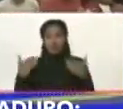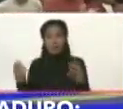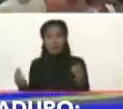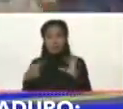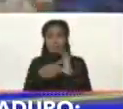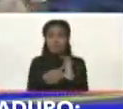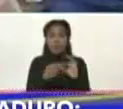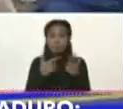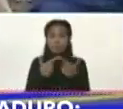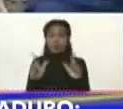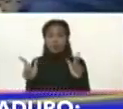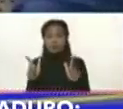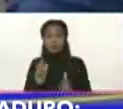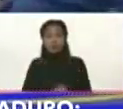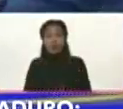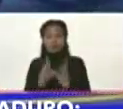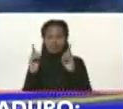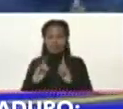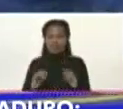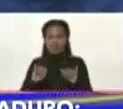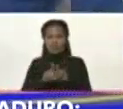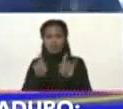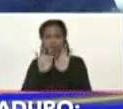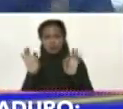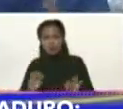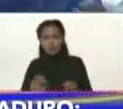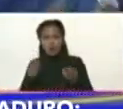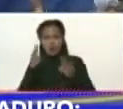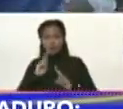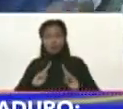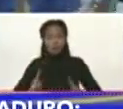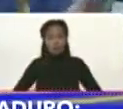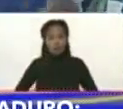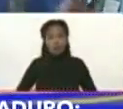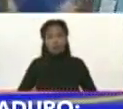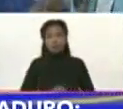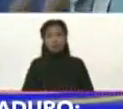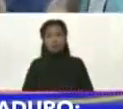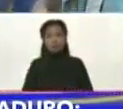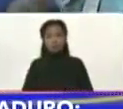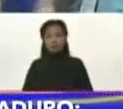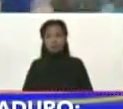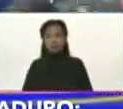alianza de libertad, de dignidad, de humanidad.